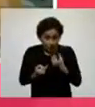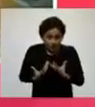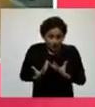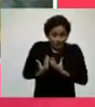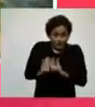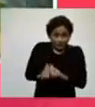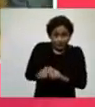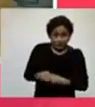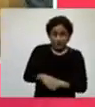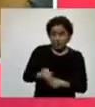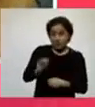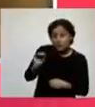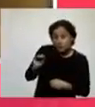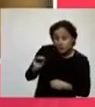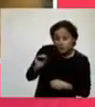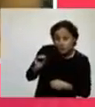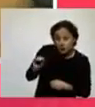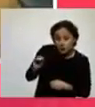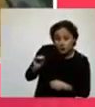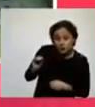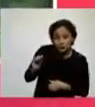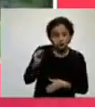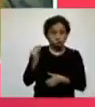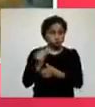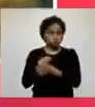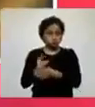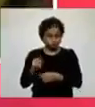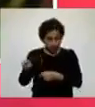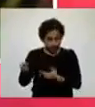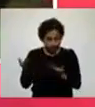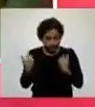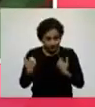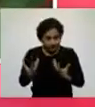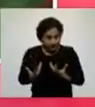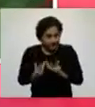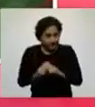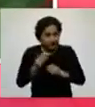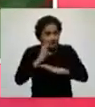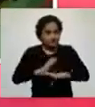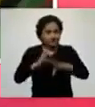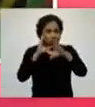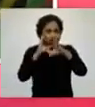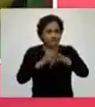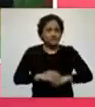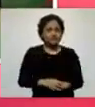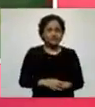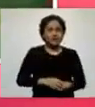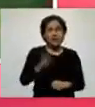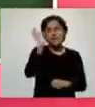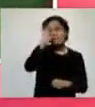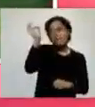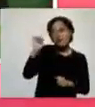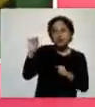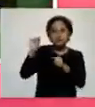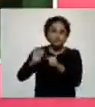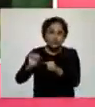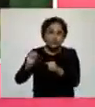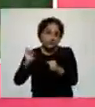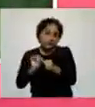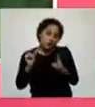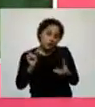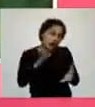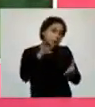hablando. Hazme caso. Ándale, vamos a cantar. El mosco y la pulga se van a casar y